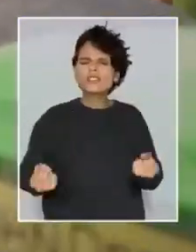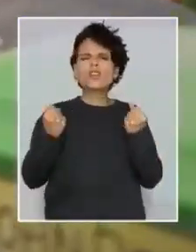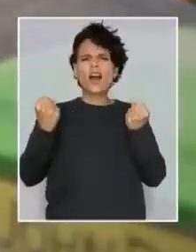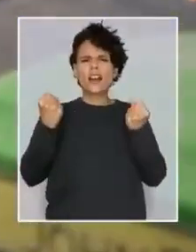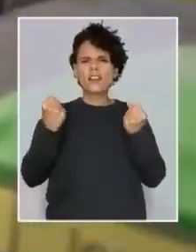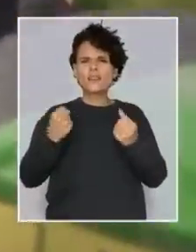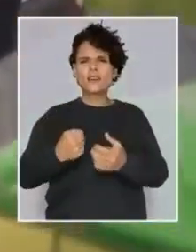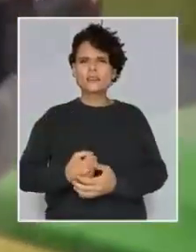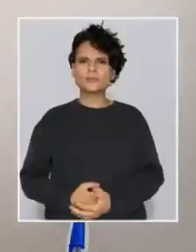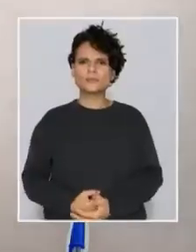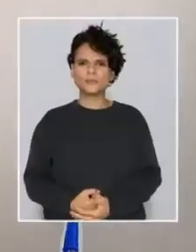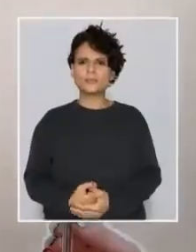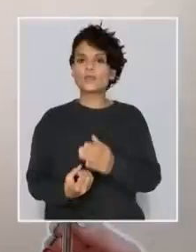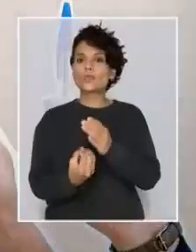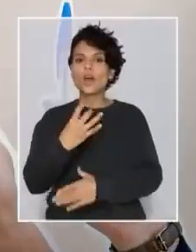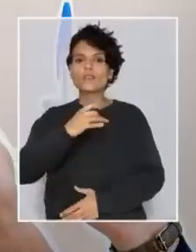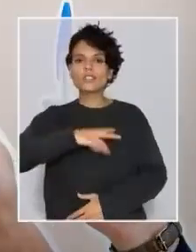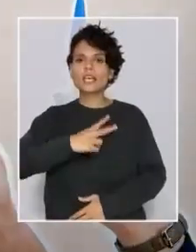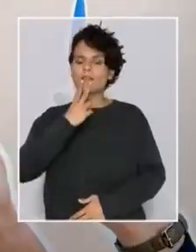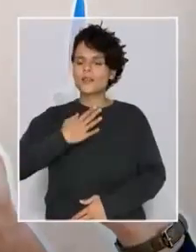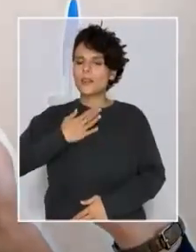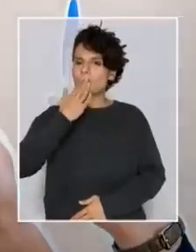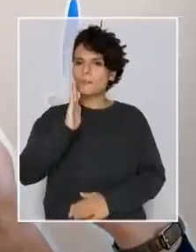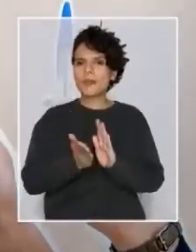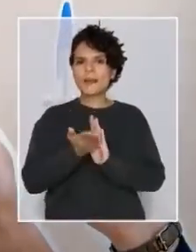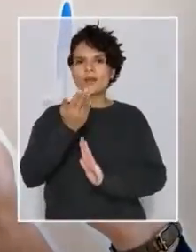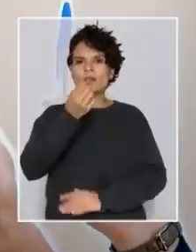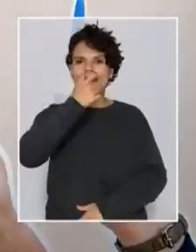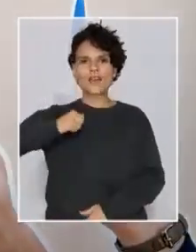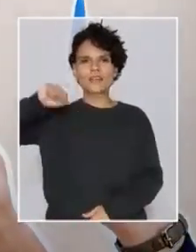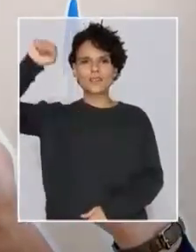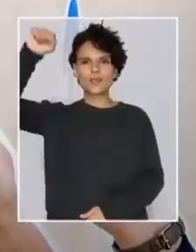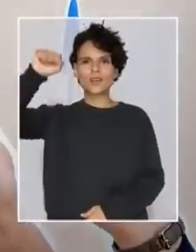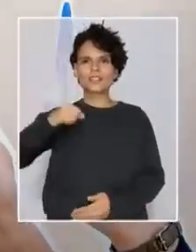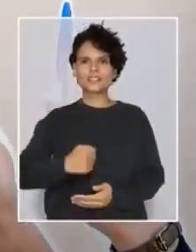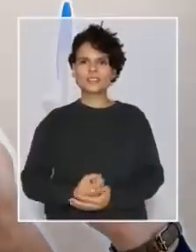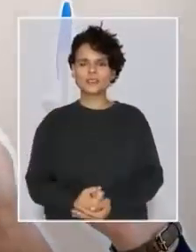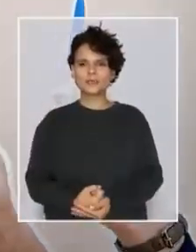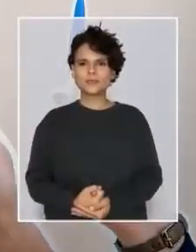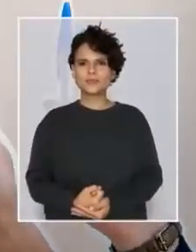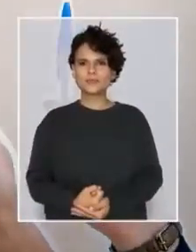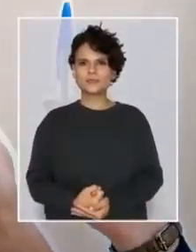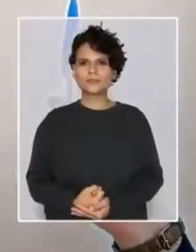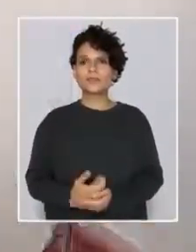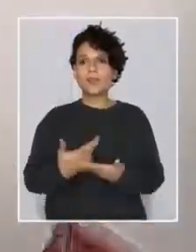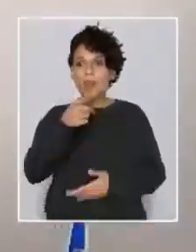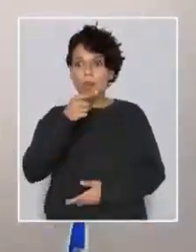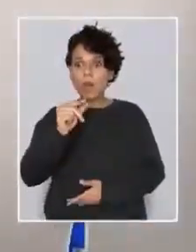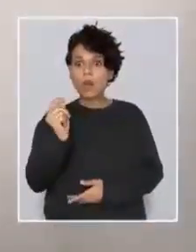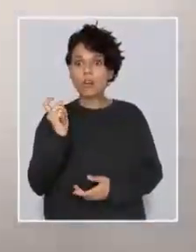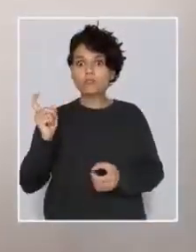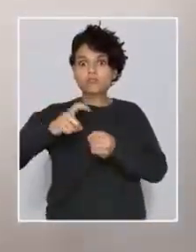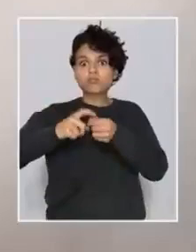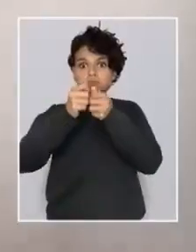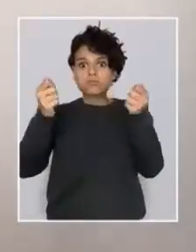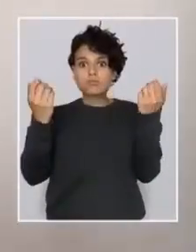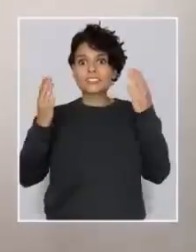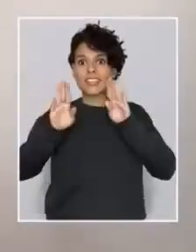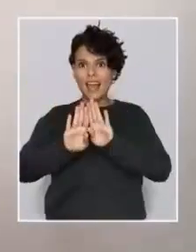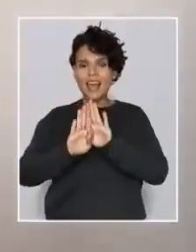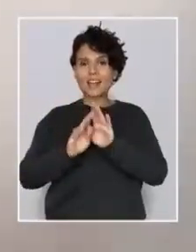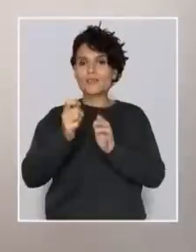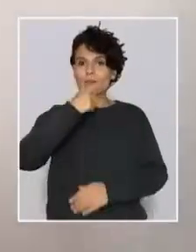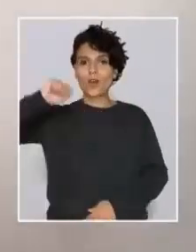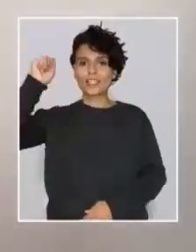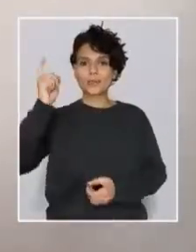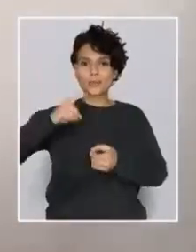¡Arriba compromiso! Un nuevo Chile para vivir mejor. Gabriel Boric. Entra ahora al live de cierre